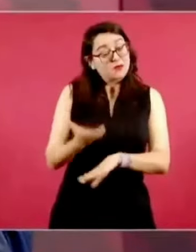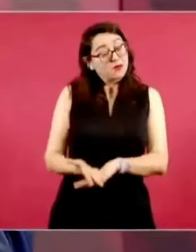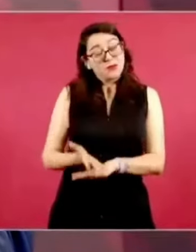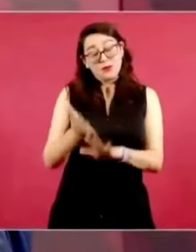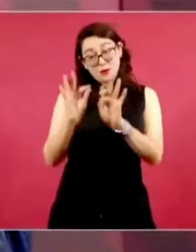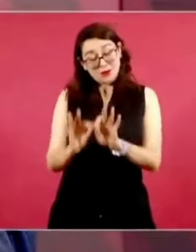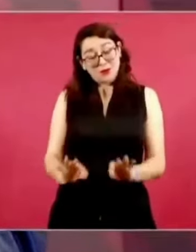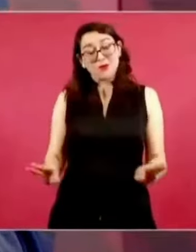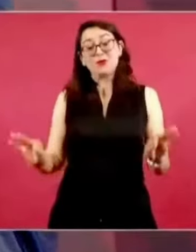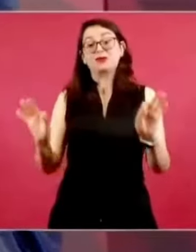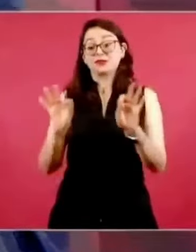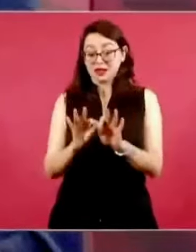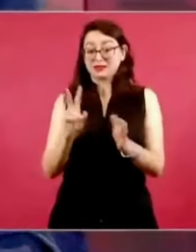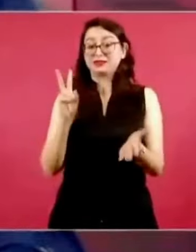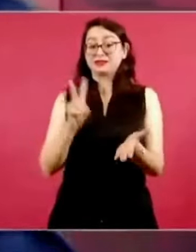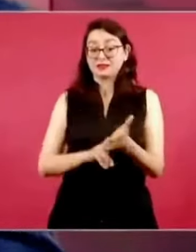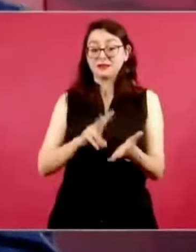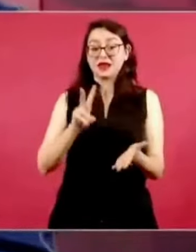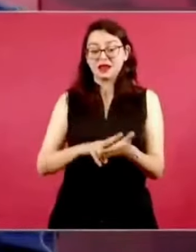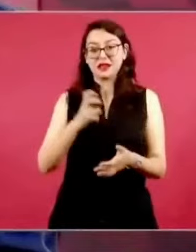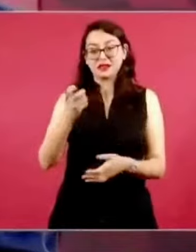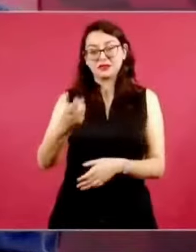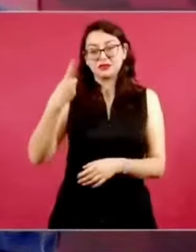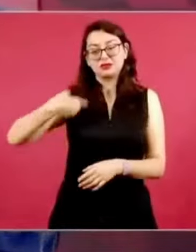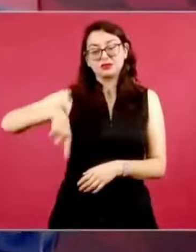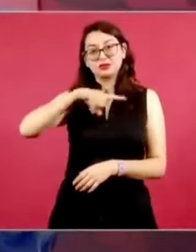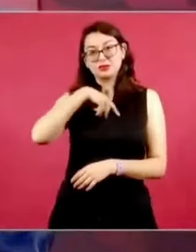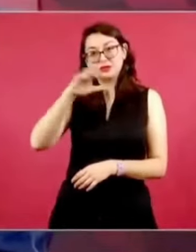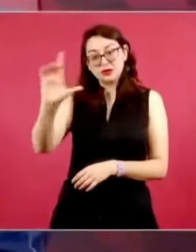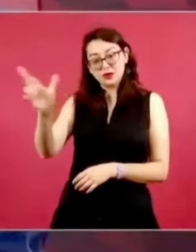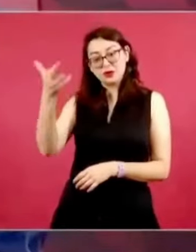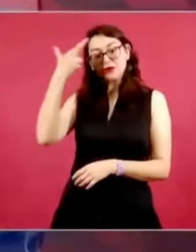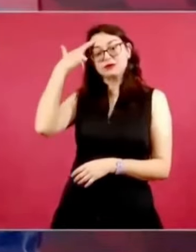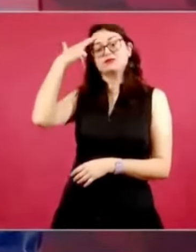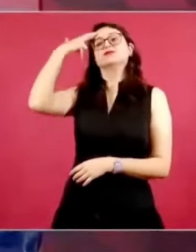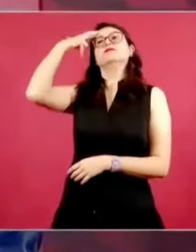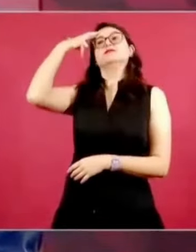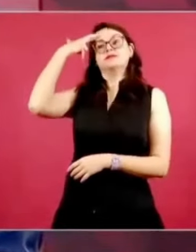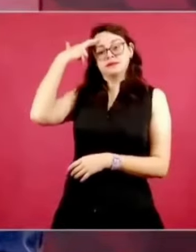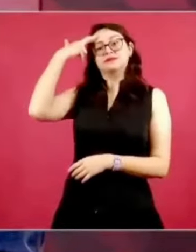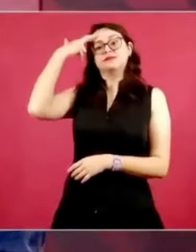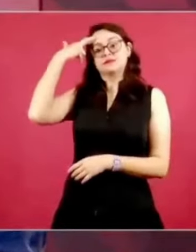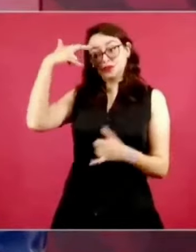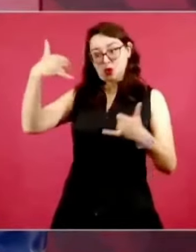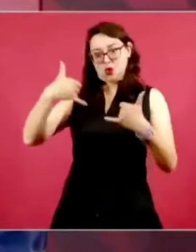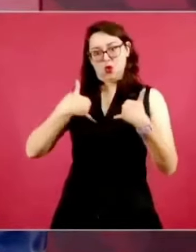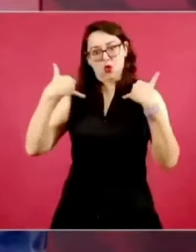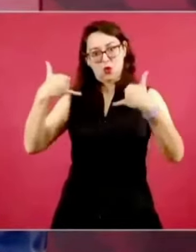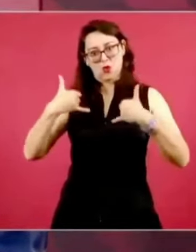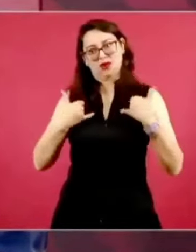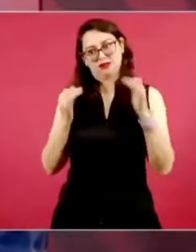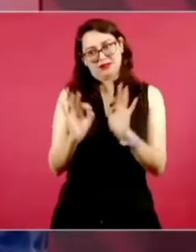porque eso es lo que nos inspira y sobre todo nos importa mucho para los